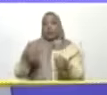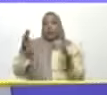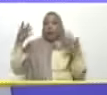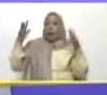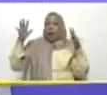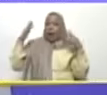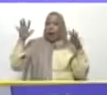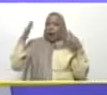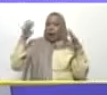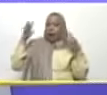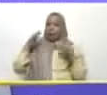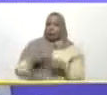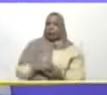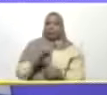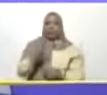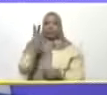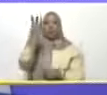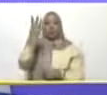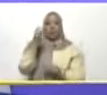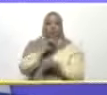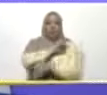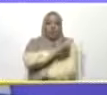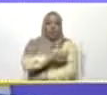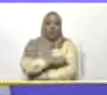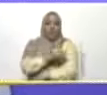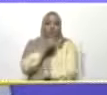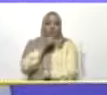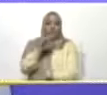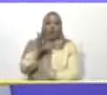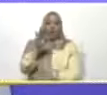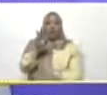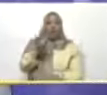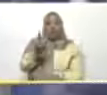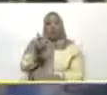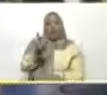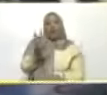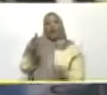salud el cuarto fortalecimiento de la febem